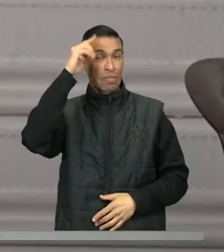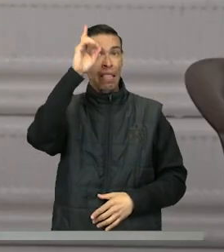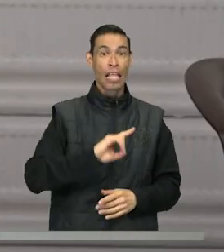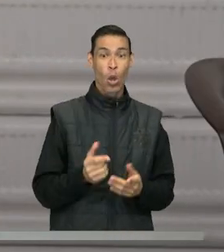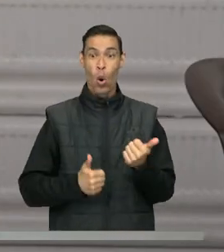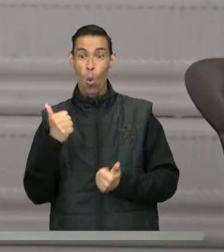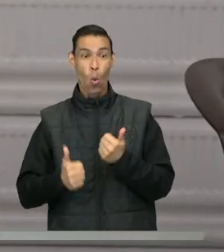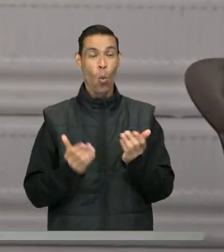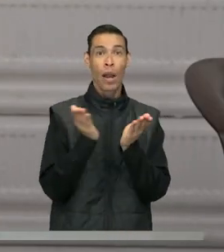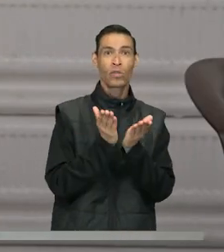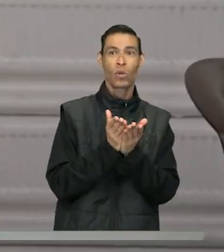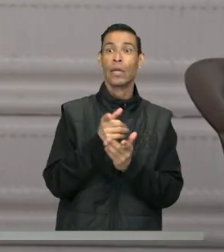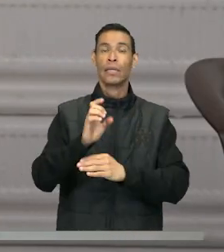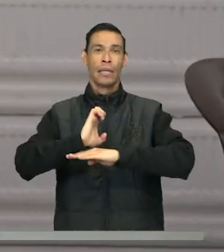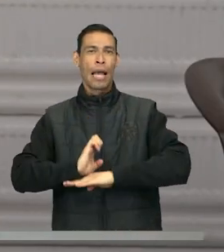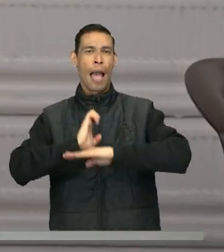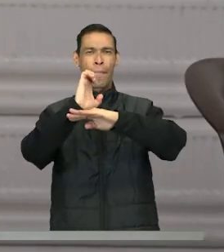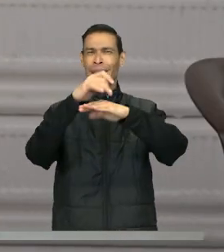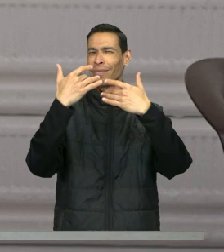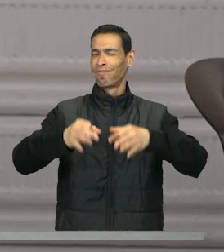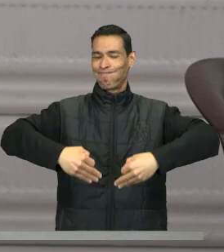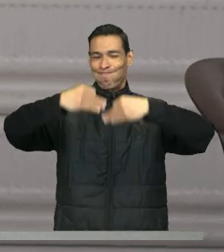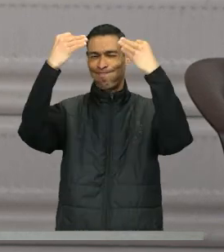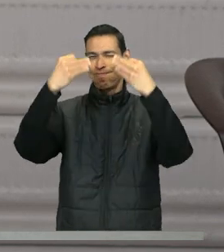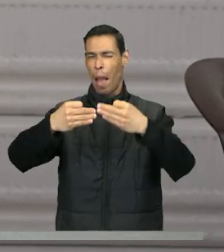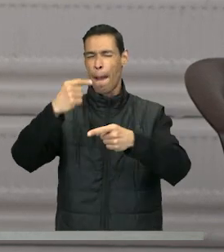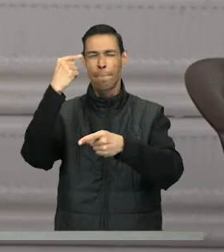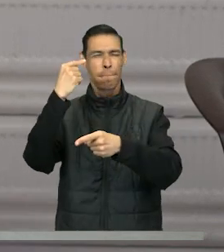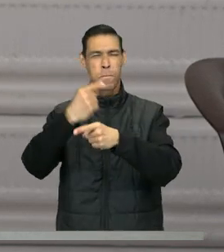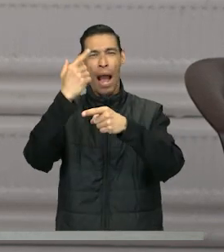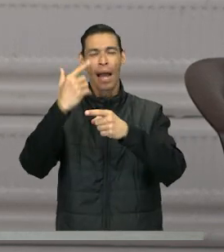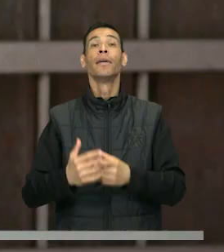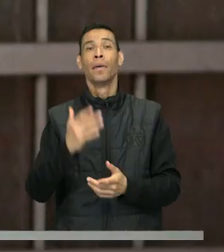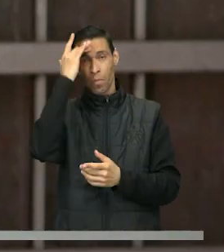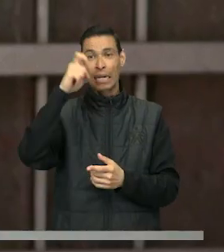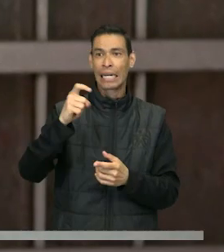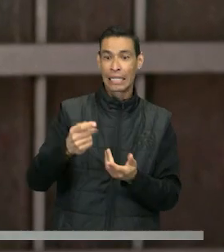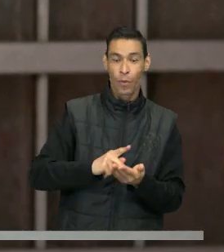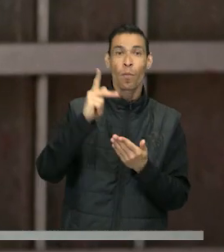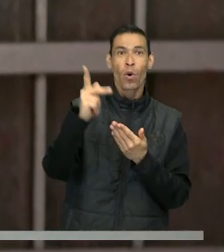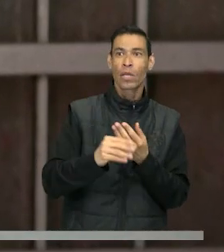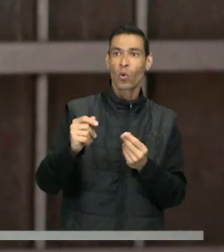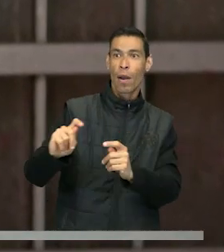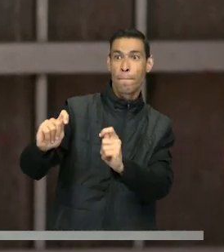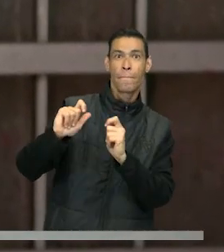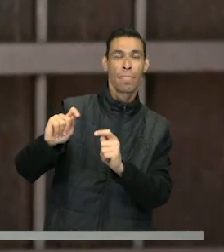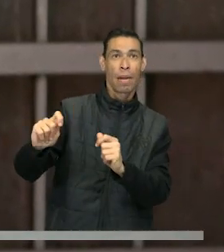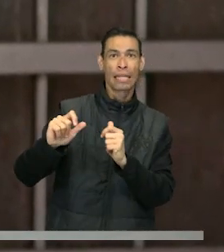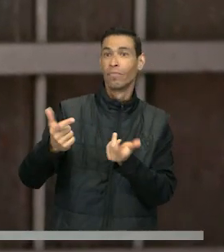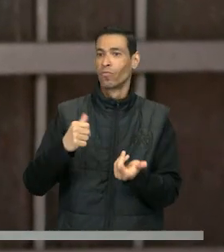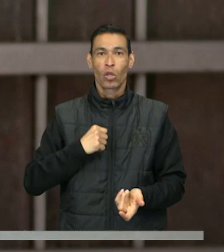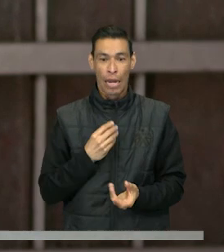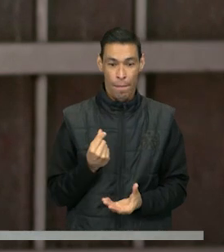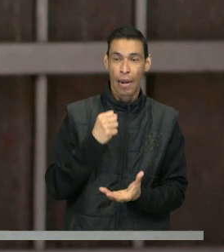Fondo Emprender llegó como anillo al dedo, lo llamaría yo, porque necesitamos financiar nuestro proyecto. Era un sueño solamente, no teníamos los